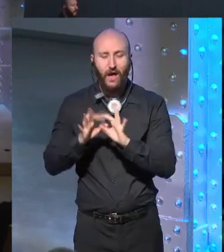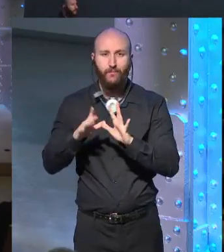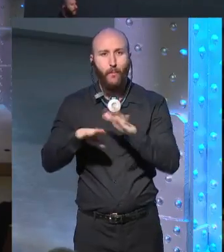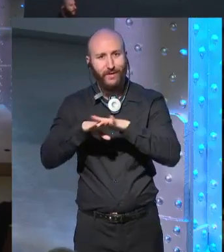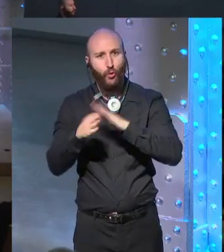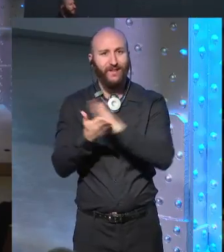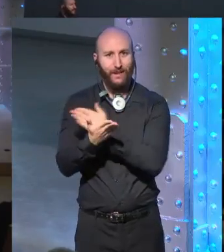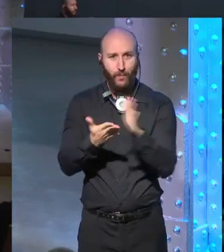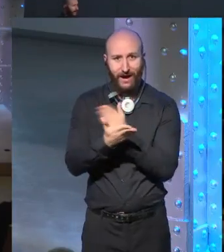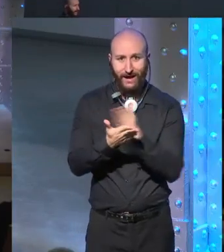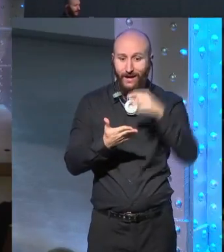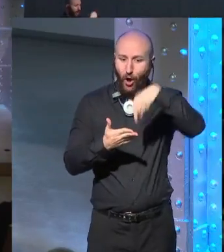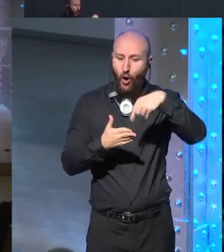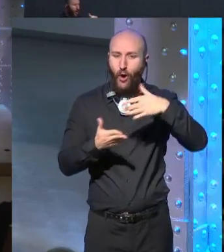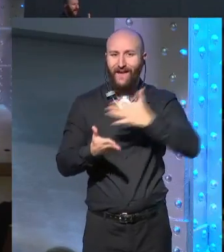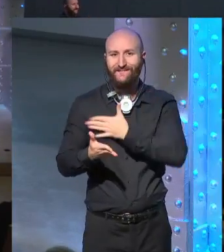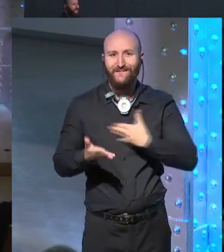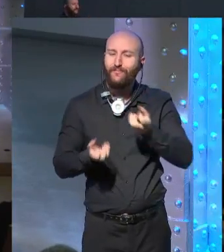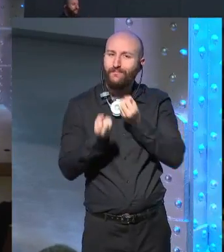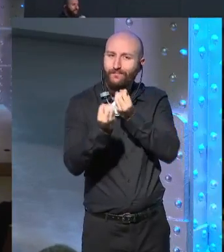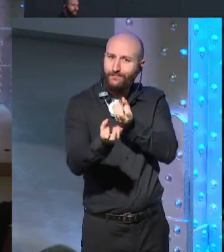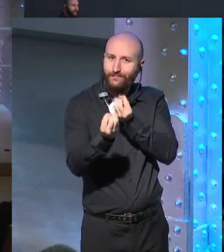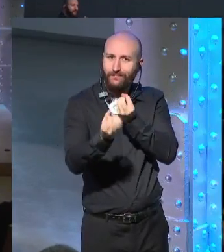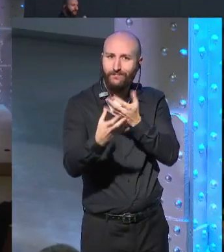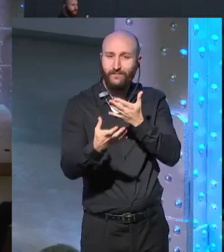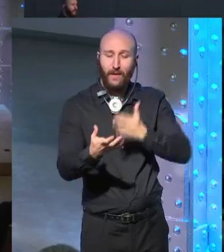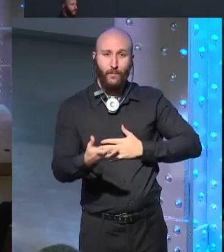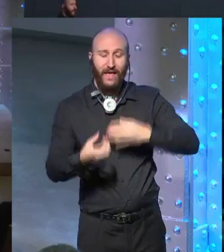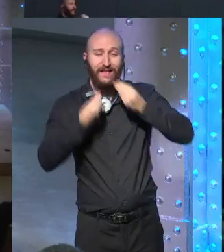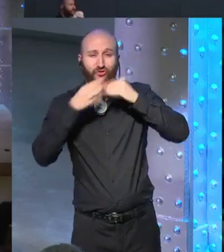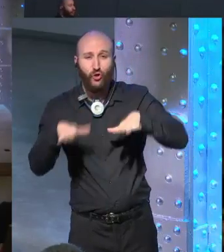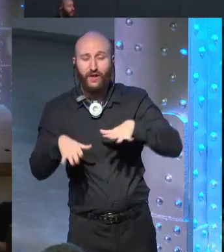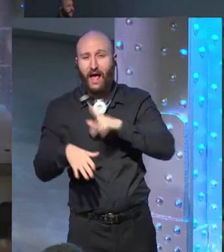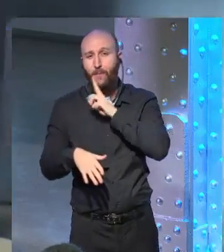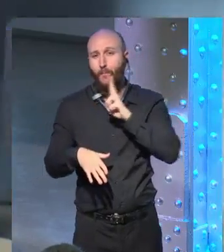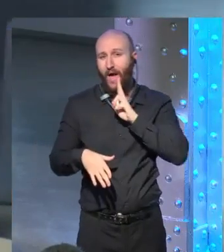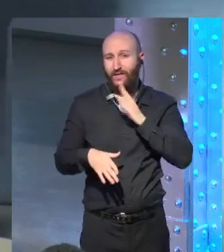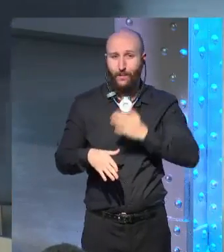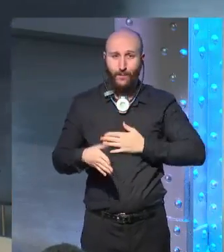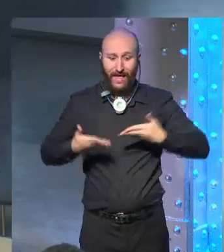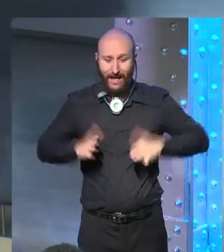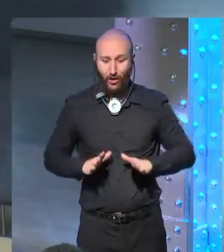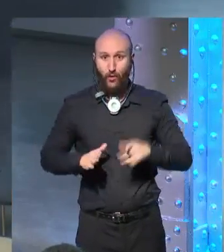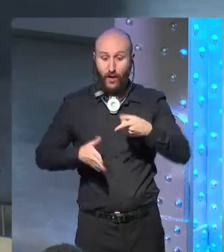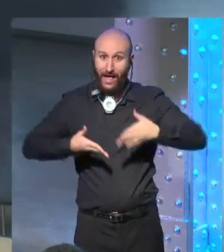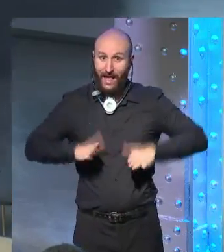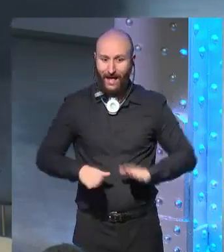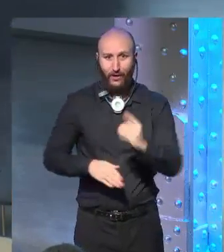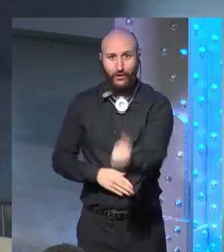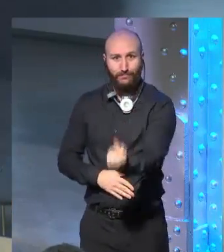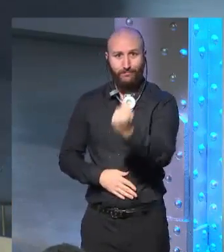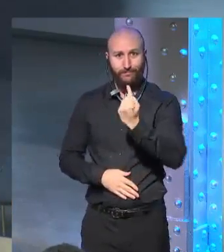separan. Hoy voy a compartir nuestra historia de madre e hijo. Más tarde mi hijo va a contaros